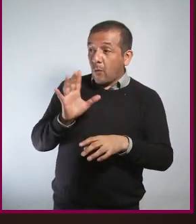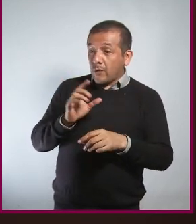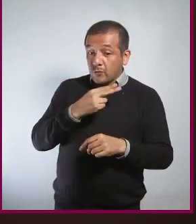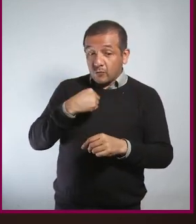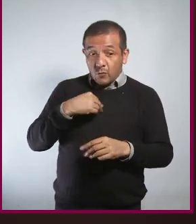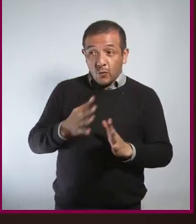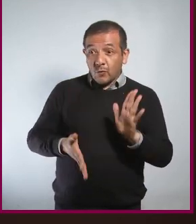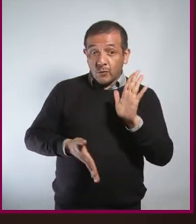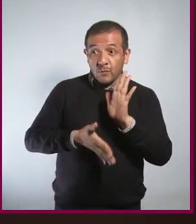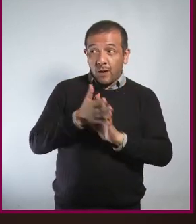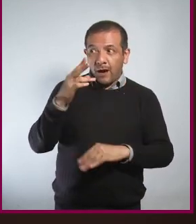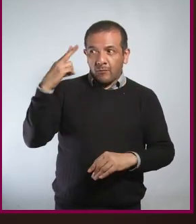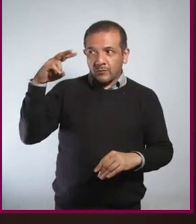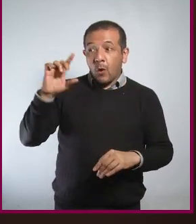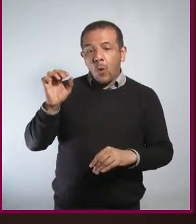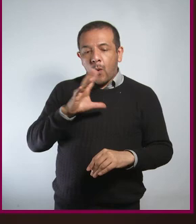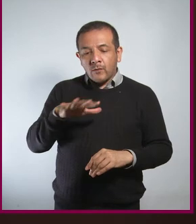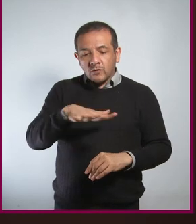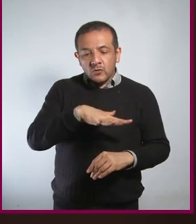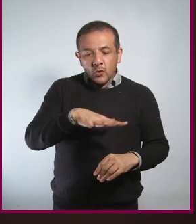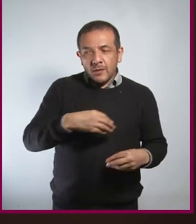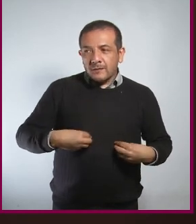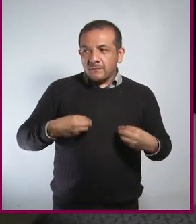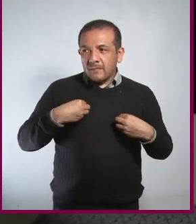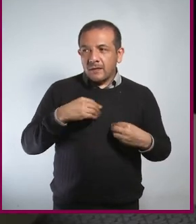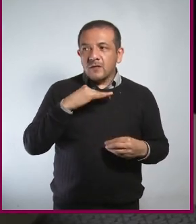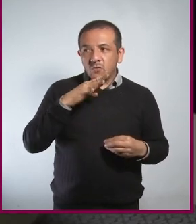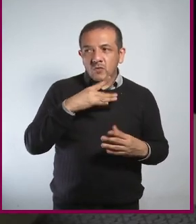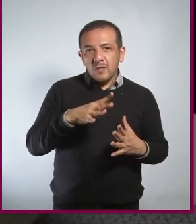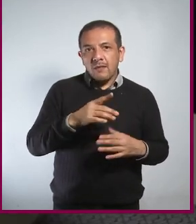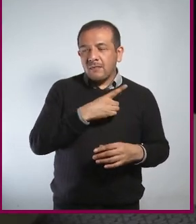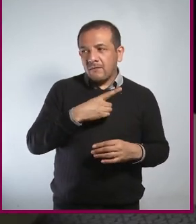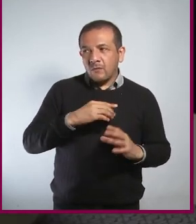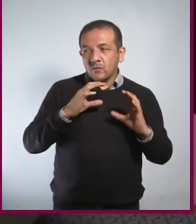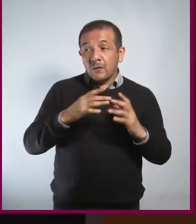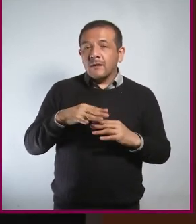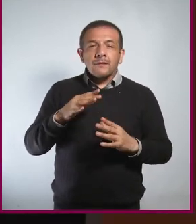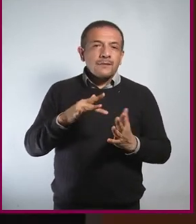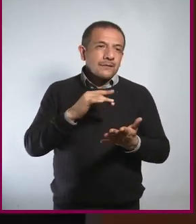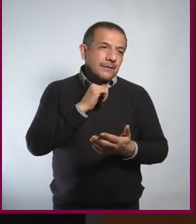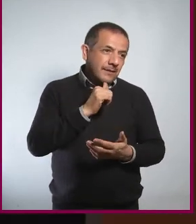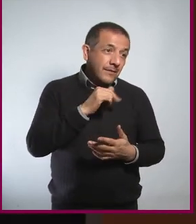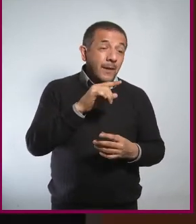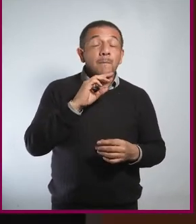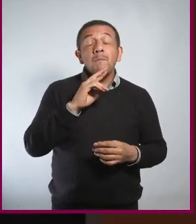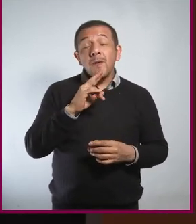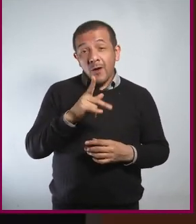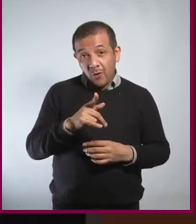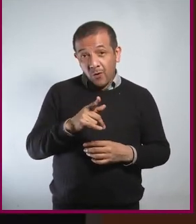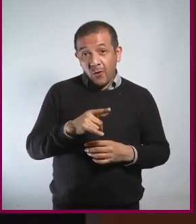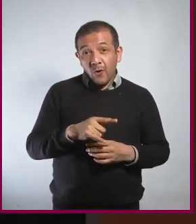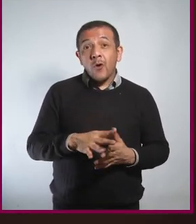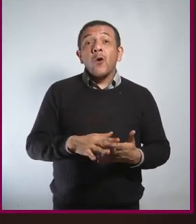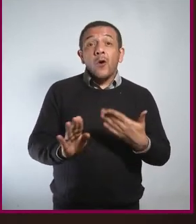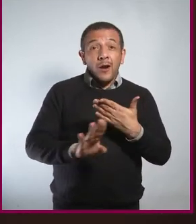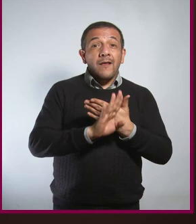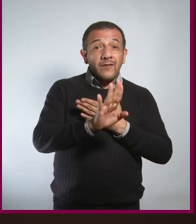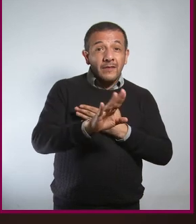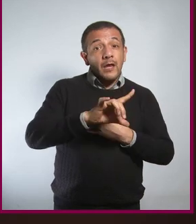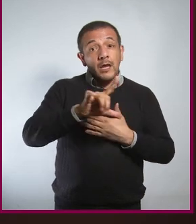vamos a viajar o si vivimos en zonas de alto riesgo. Gracias. De nada, y como siempre he dicho, es mucho mejor prevenir que lamentar.